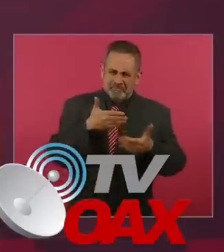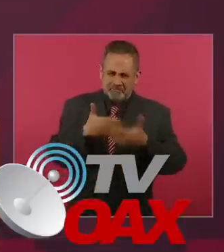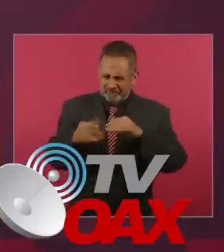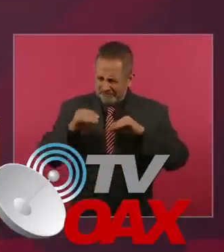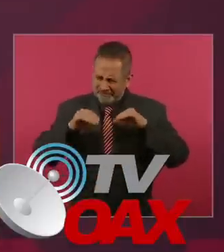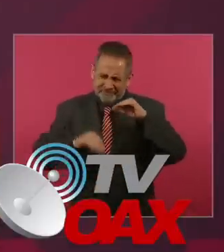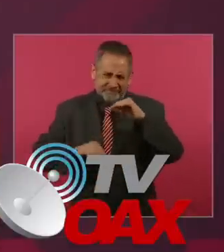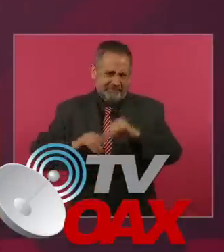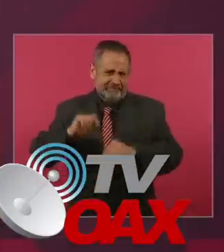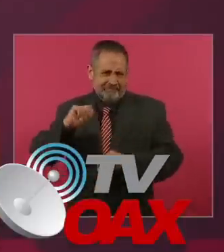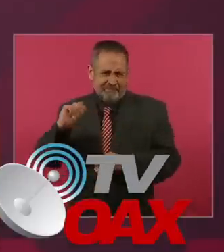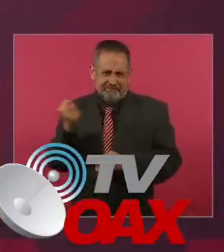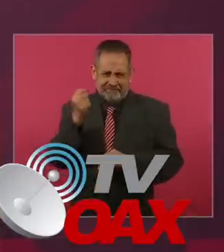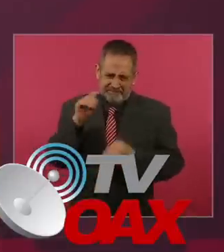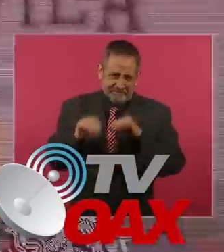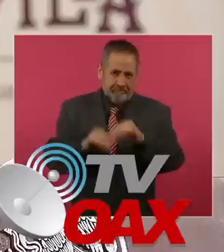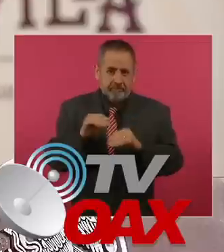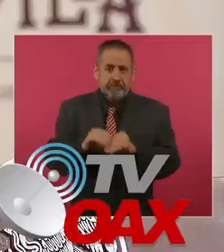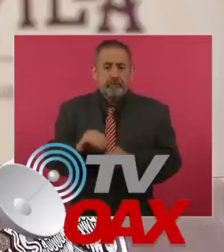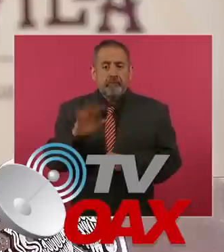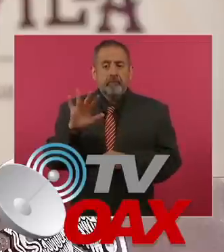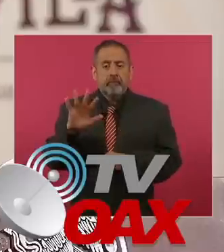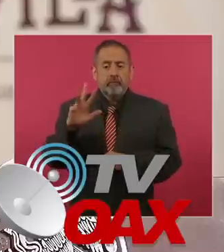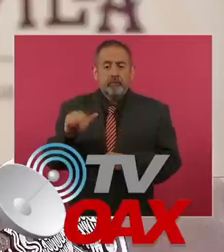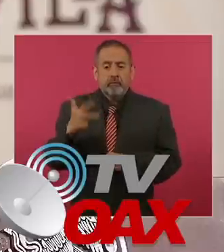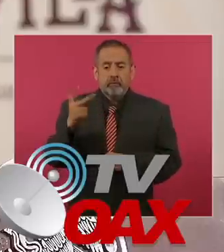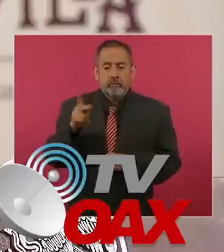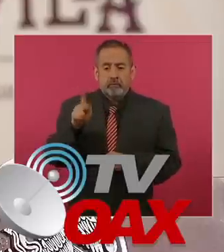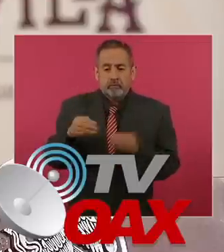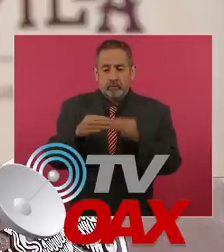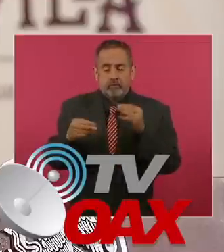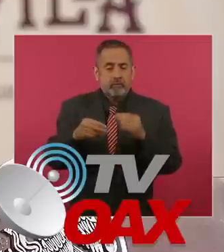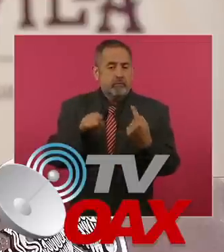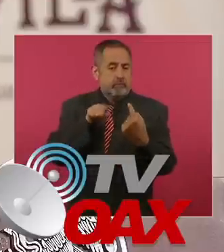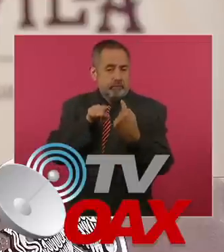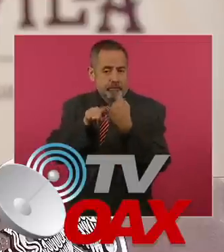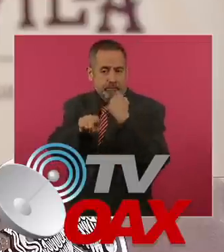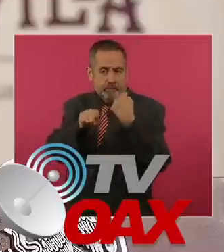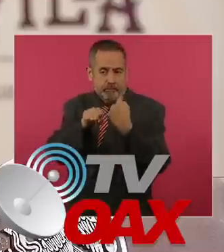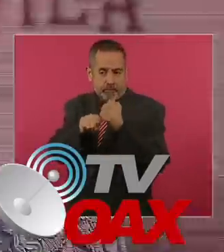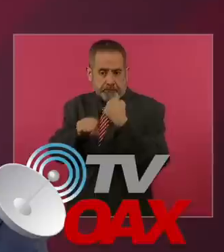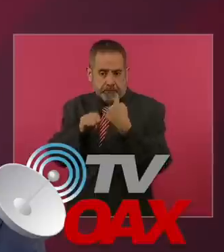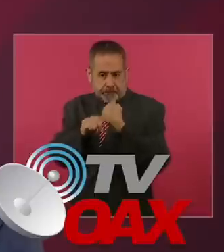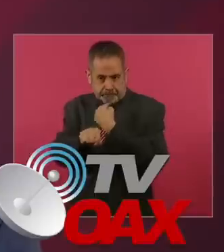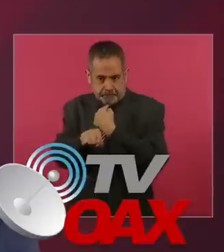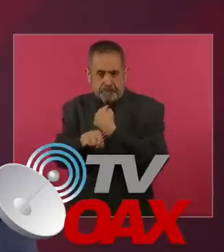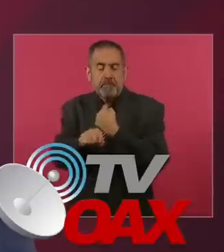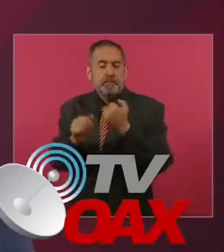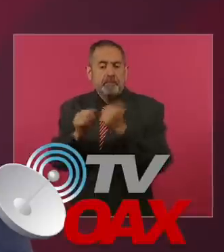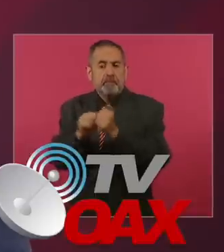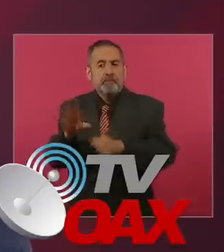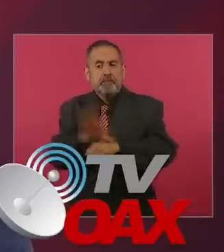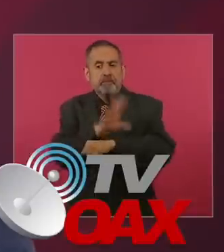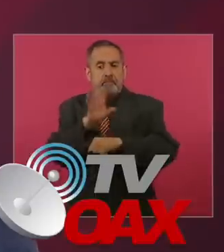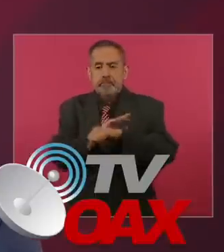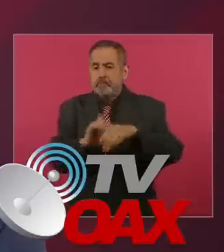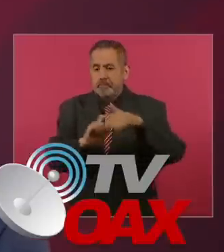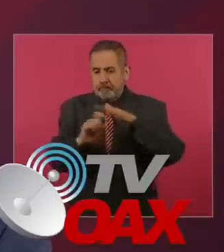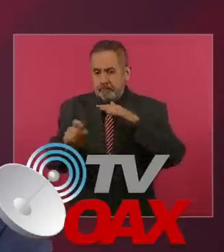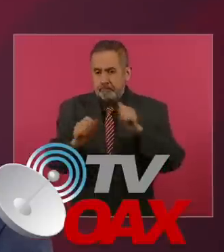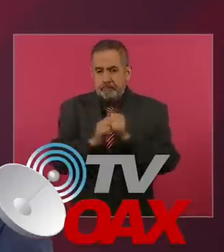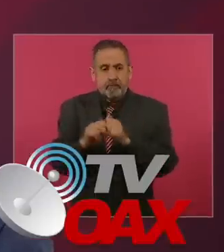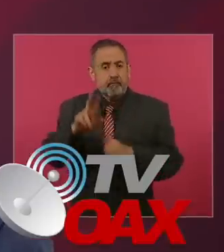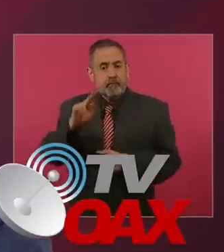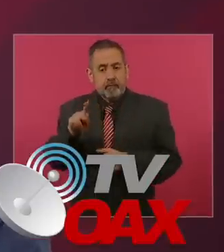ferroviaria. Tendrá 58 kilómetros de vía doble electrificada, de lo cual el 86% será en un viaducto